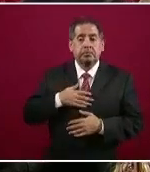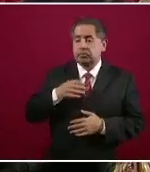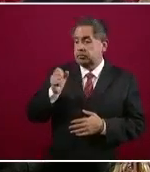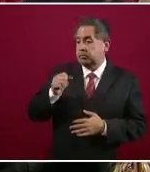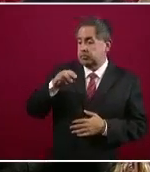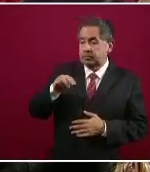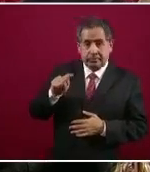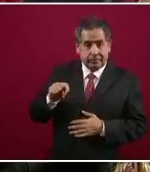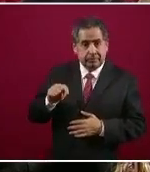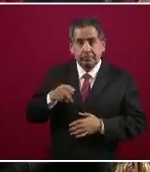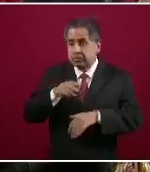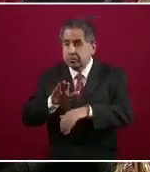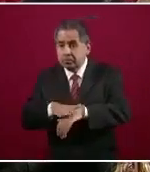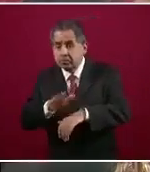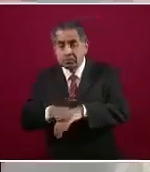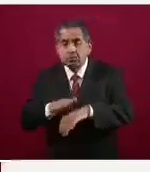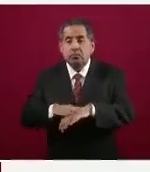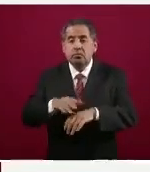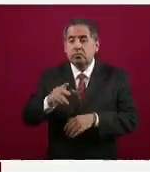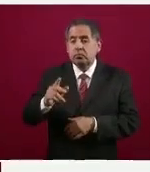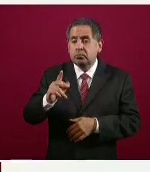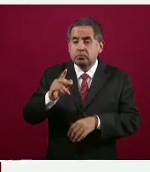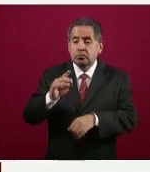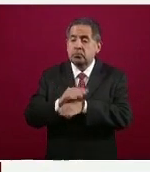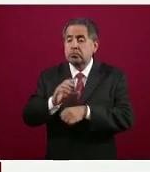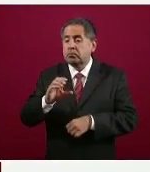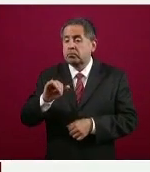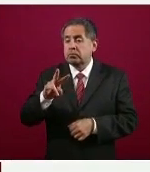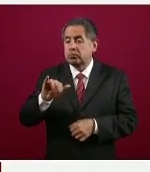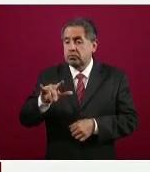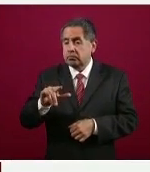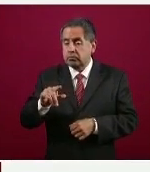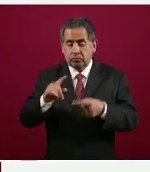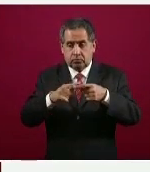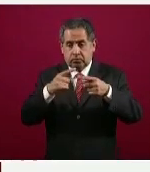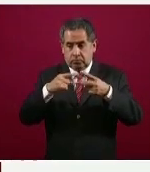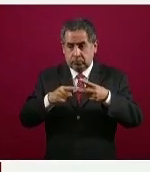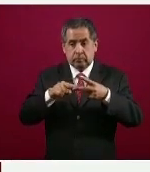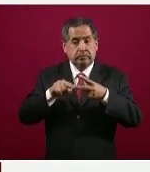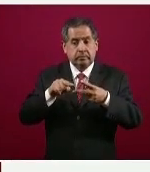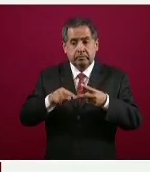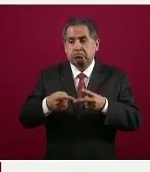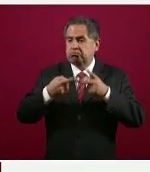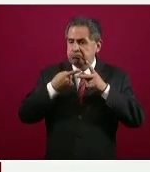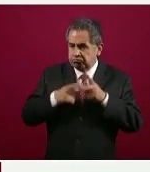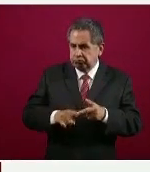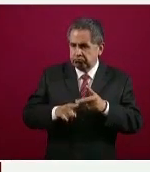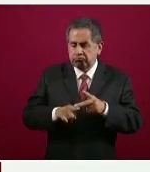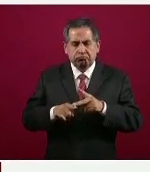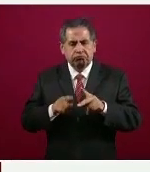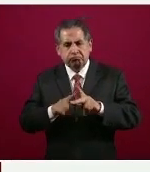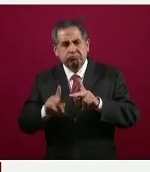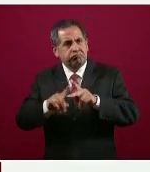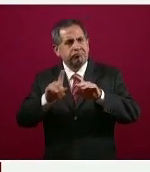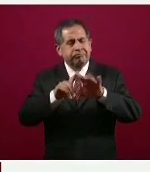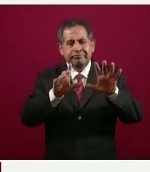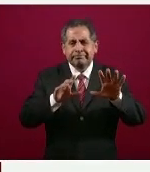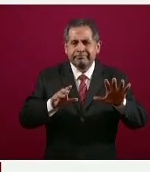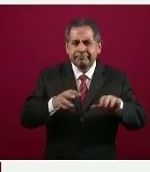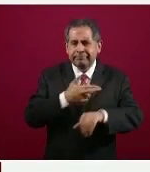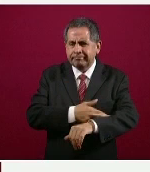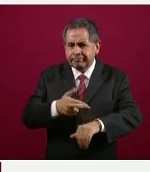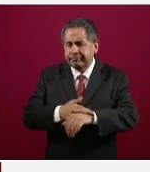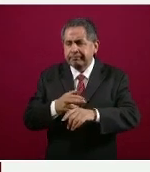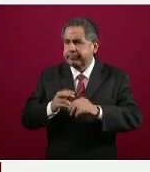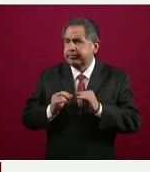a Protección Civil, y Protección Civil es el número 2, arranca con todos los estados, con todas las